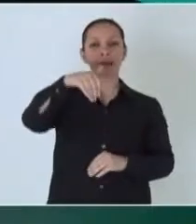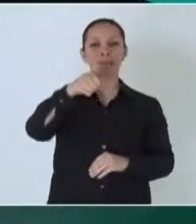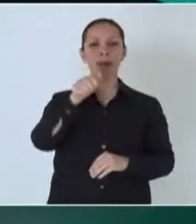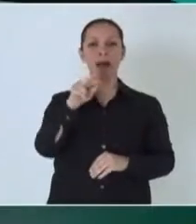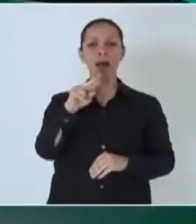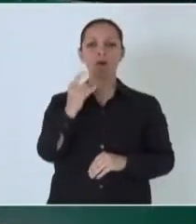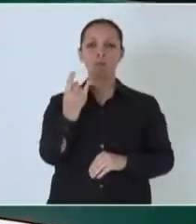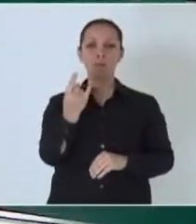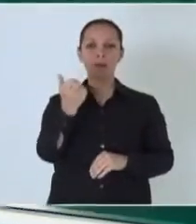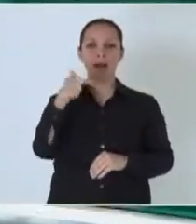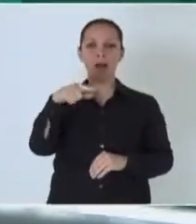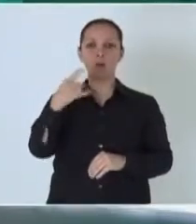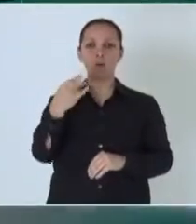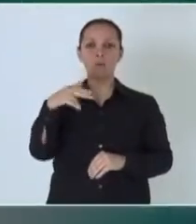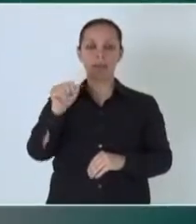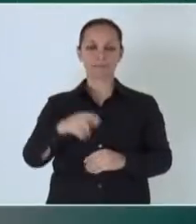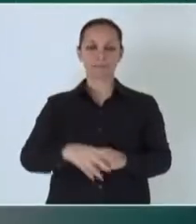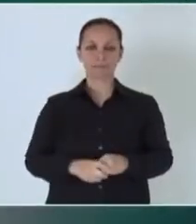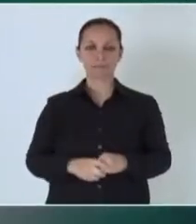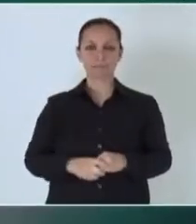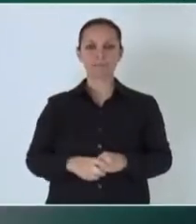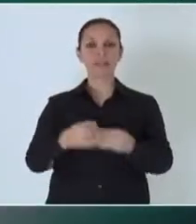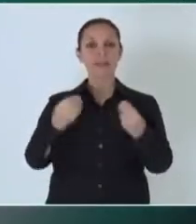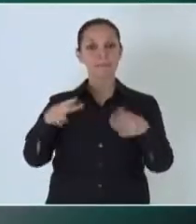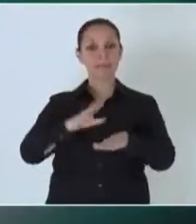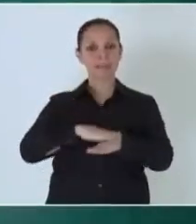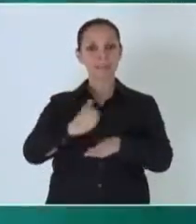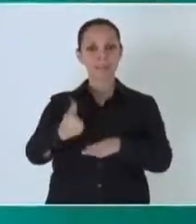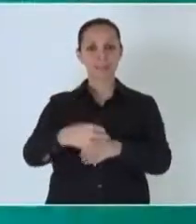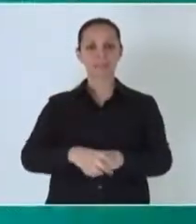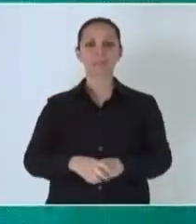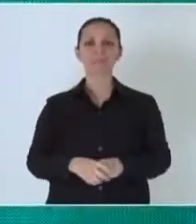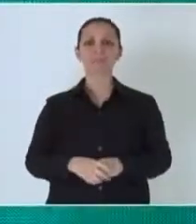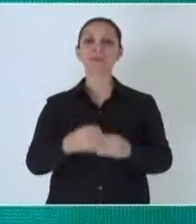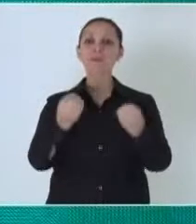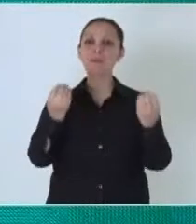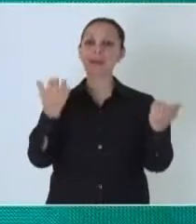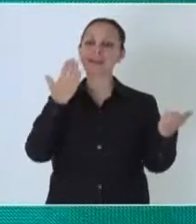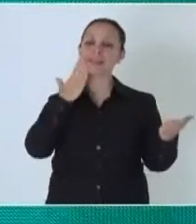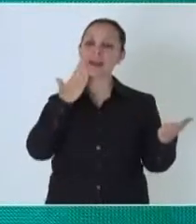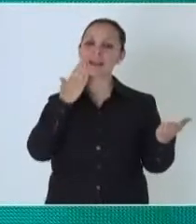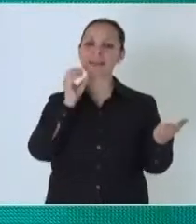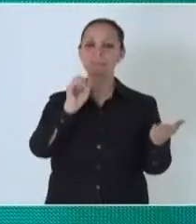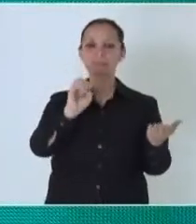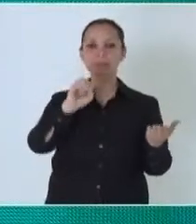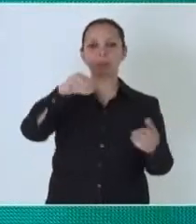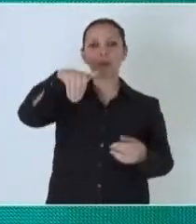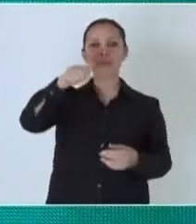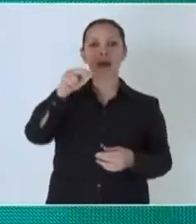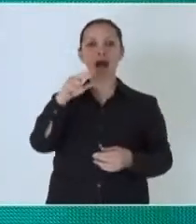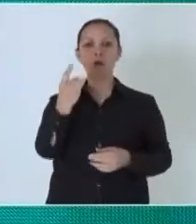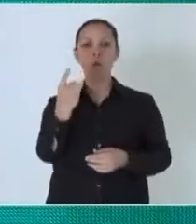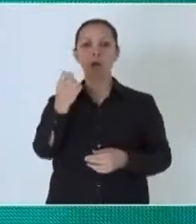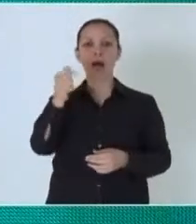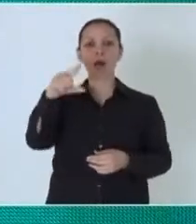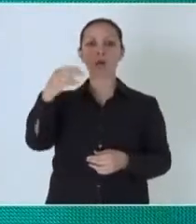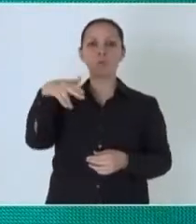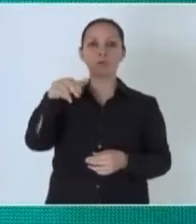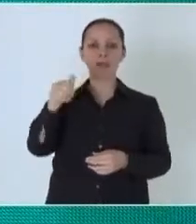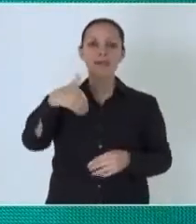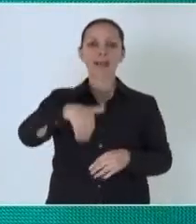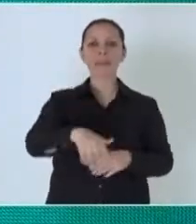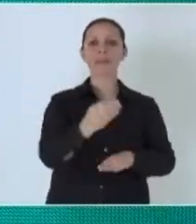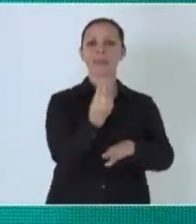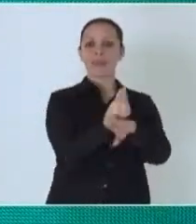candidata por Unión por la patria la ciudad debate tiempo buenas tardes Mi nombre es Mario Acuña soy comunera y candidata